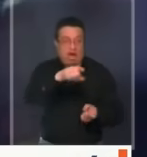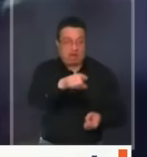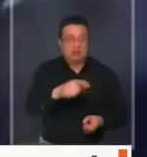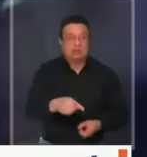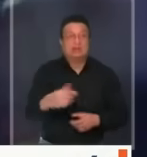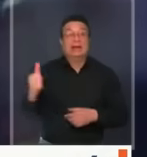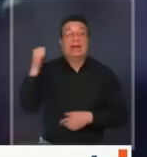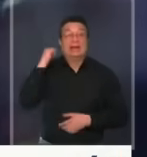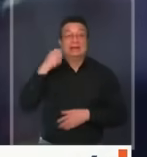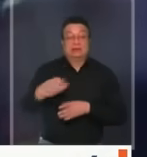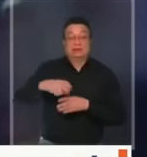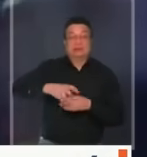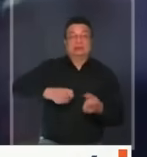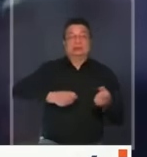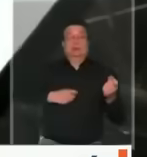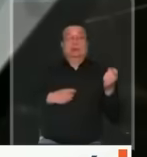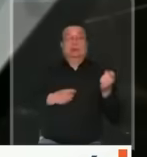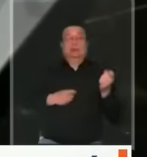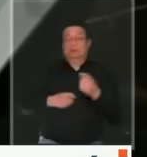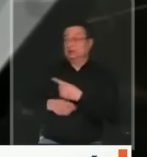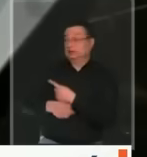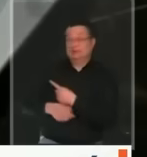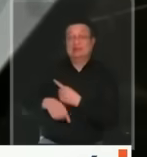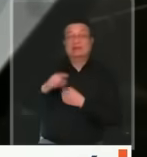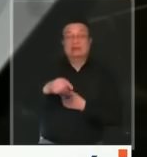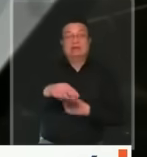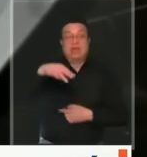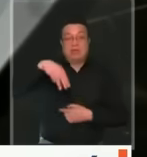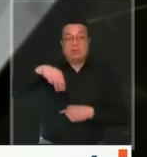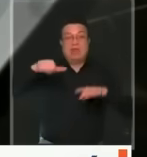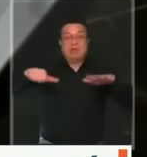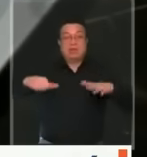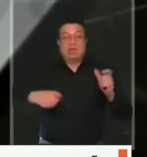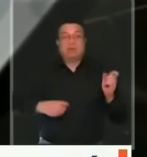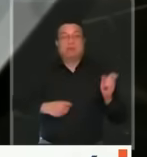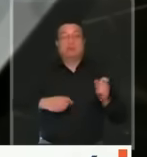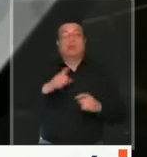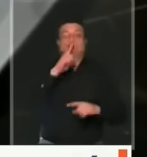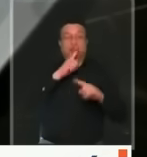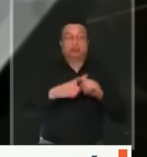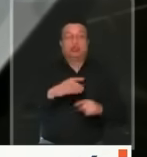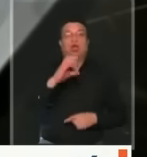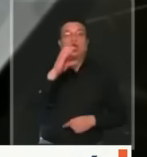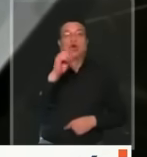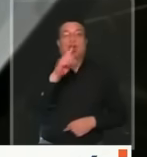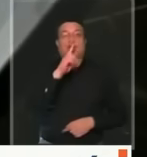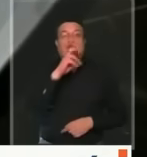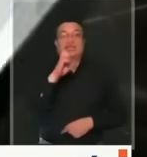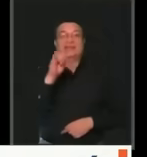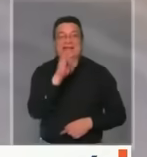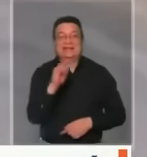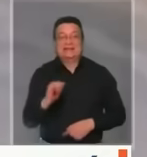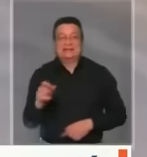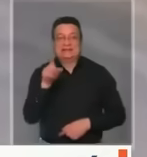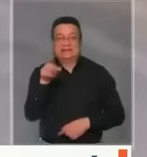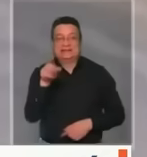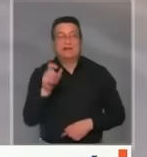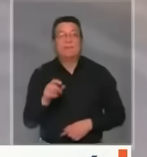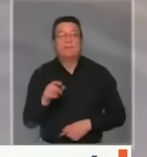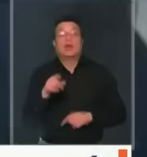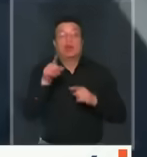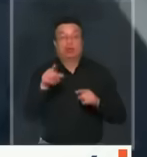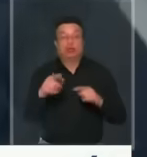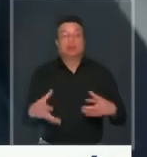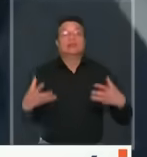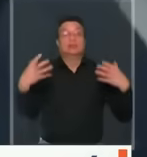del pick-up de la camioneta empuñando un fusil M16 se llama Claudio Cortés Dote. El que estuvo a cargo